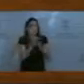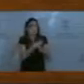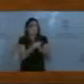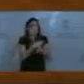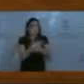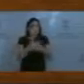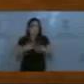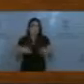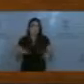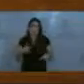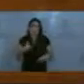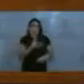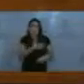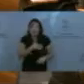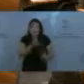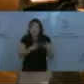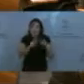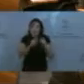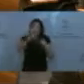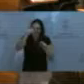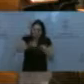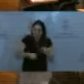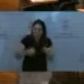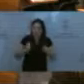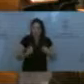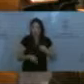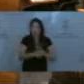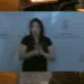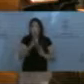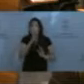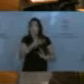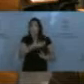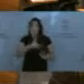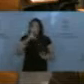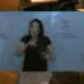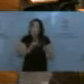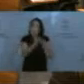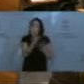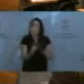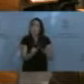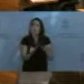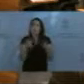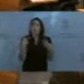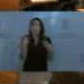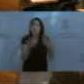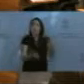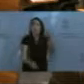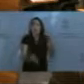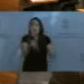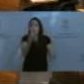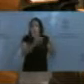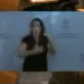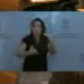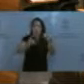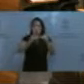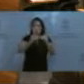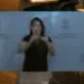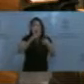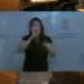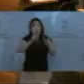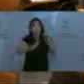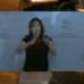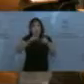se queden en Asturias porque el modelo fiscal sea lo suficientemente justo y equitativo para no expulsar